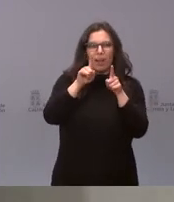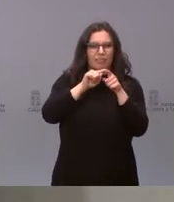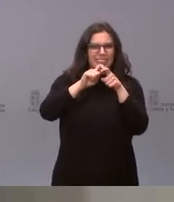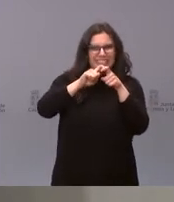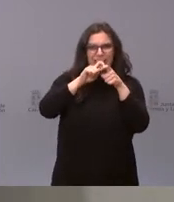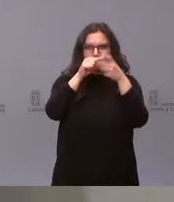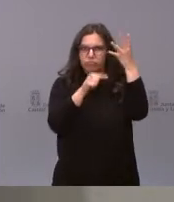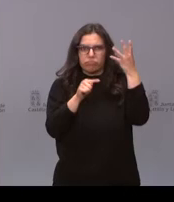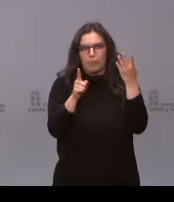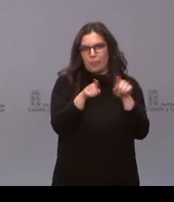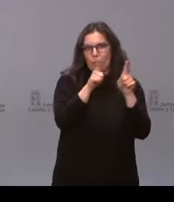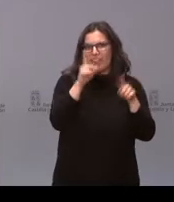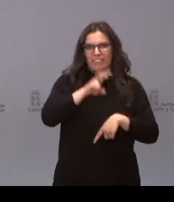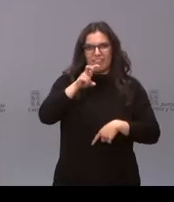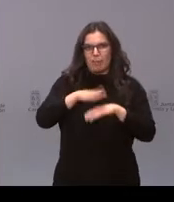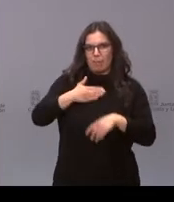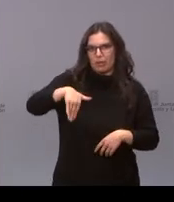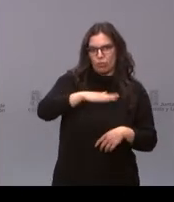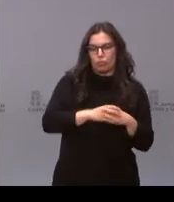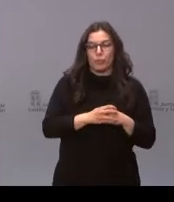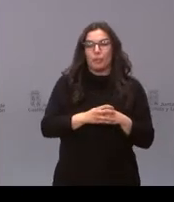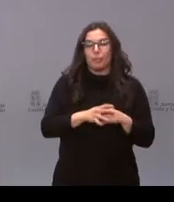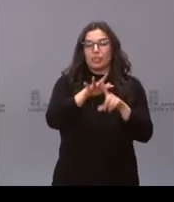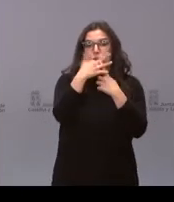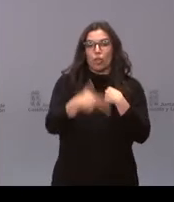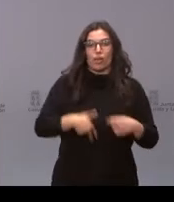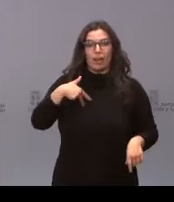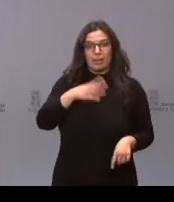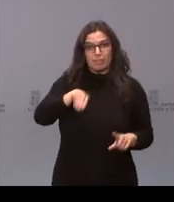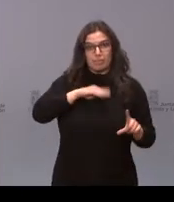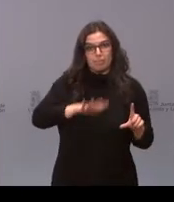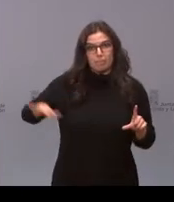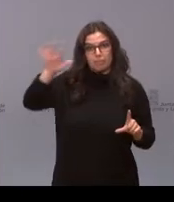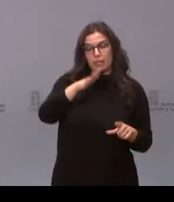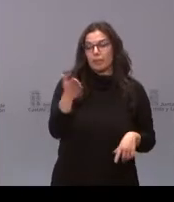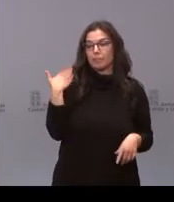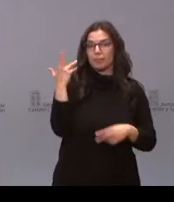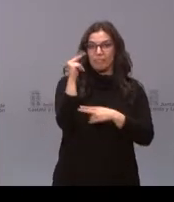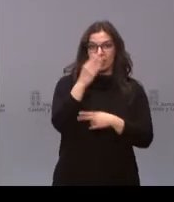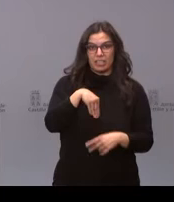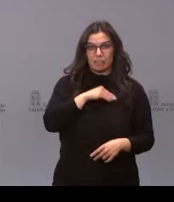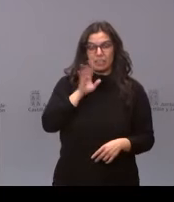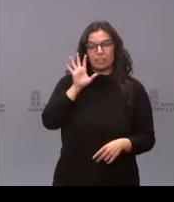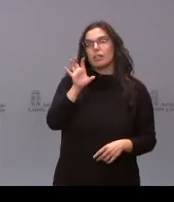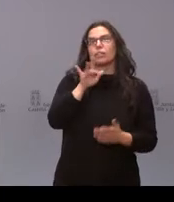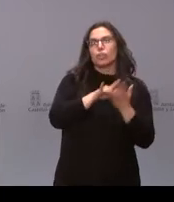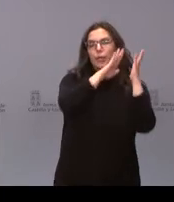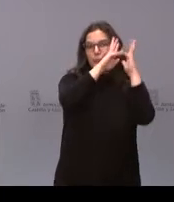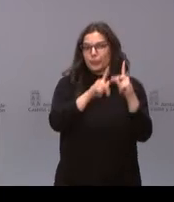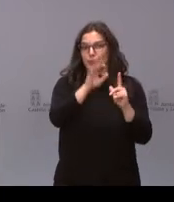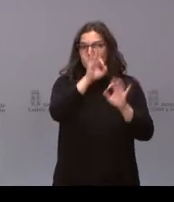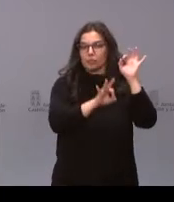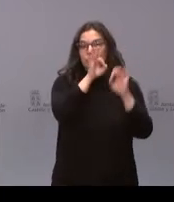en relación a la situación epidemiológica general del país señalar que españa el pasado viernes mostraba una incidencia acumulada